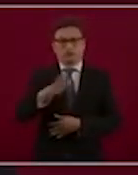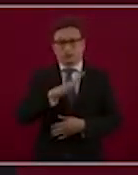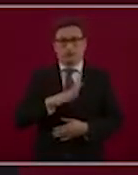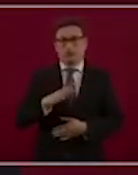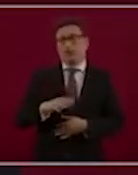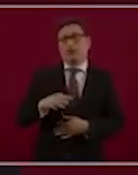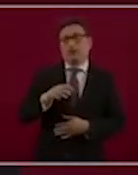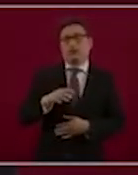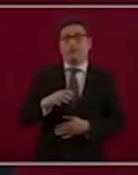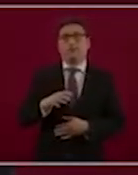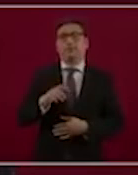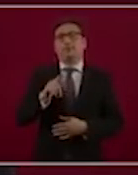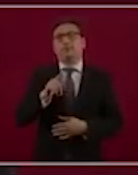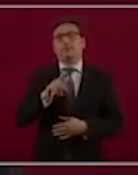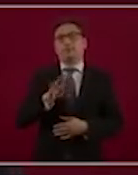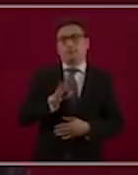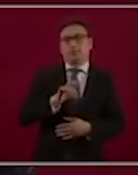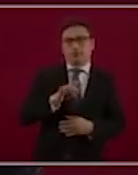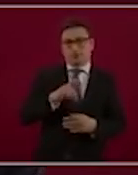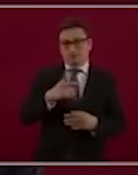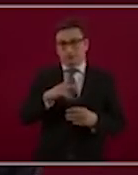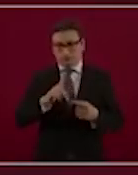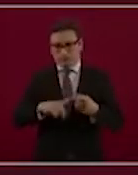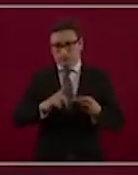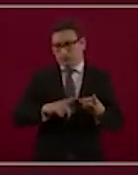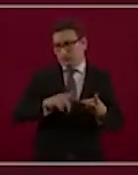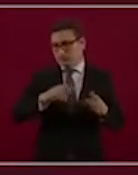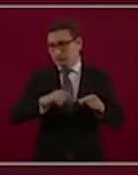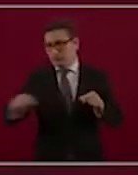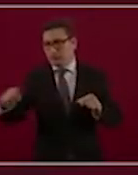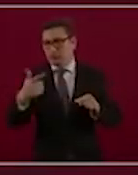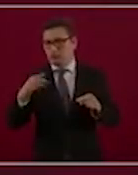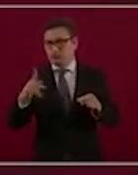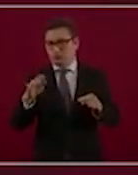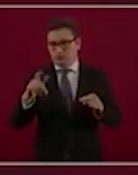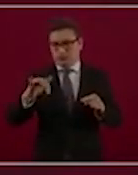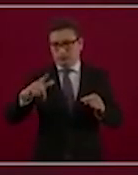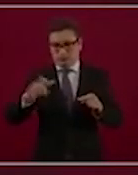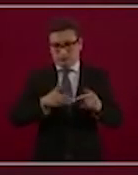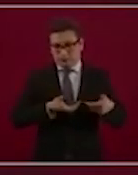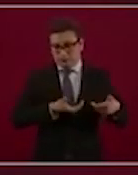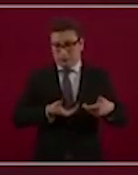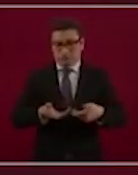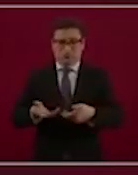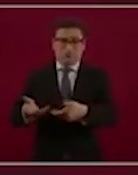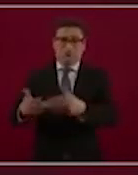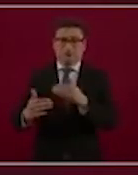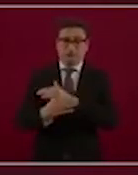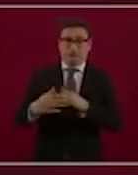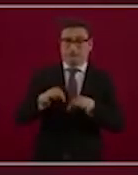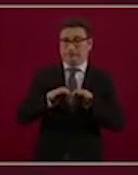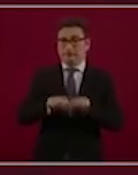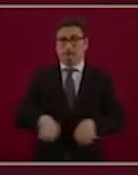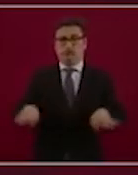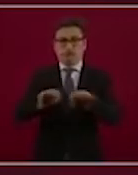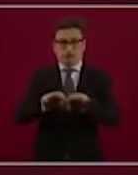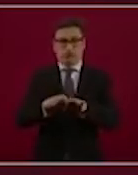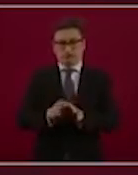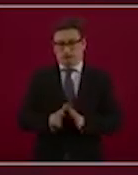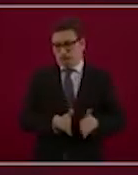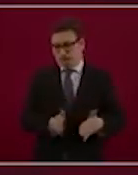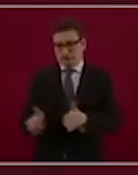Badiraguato a Guadalupe y Calvo. Es un camino importantísimo